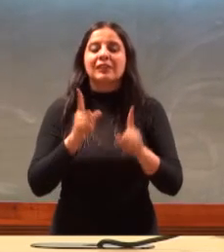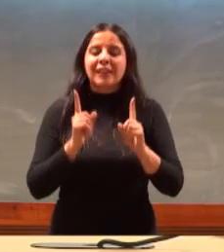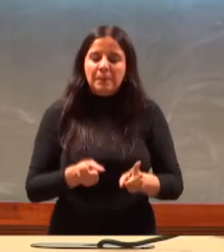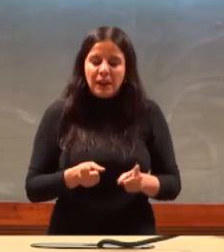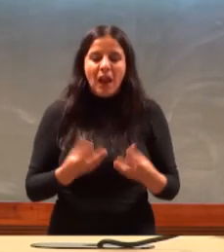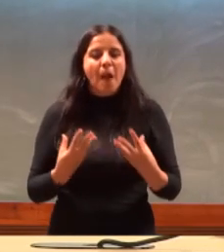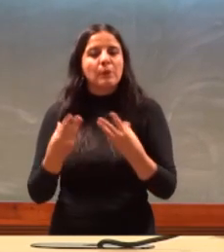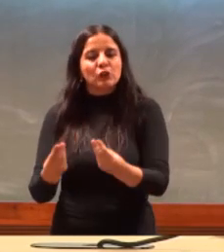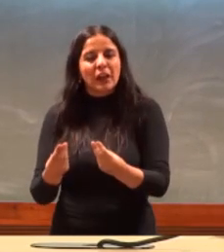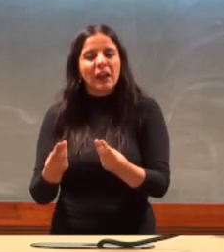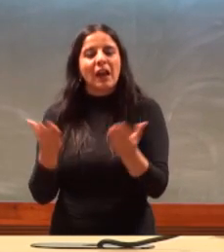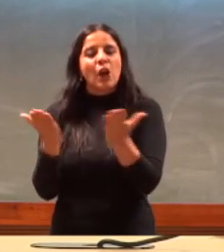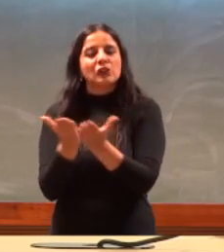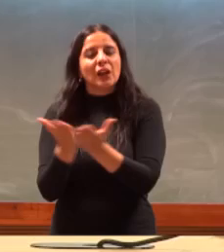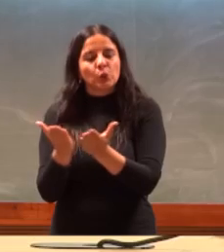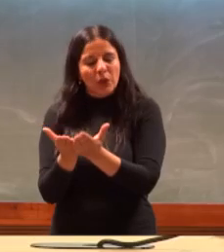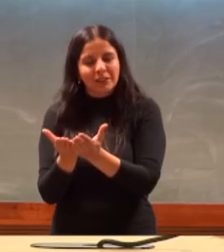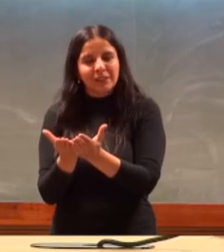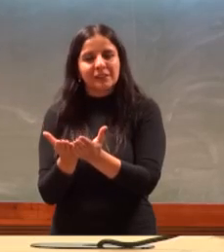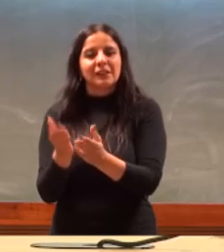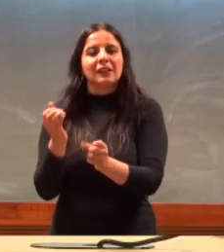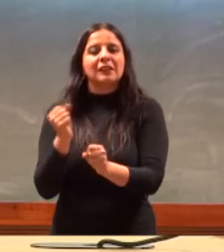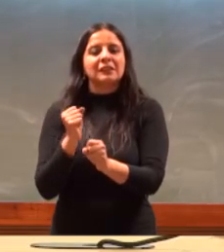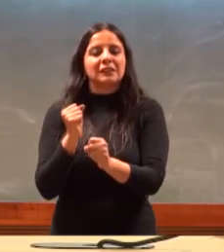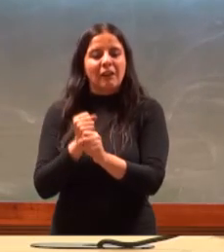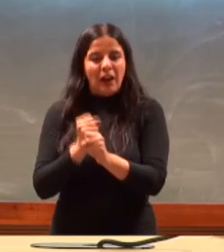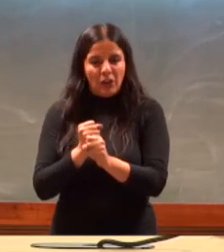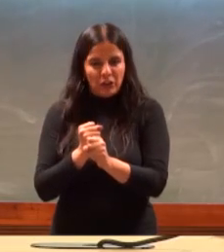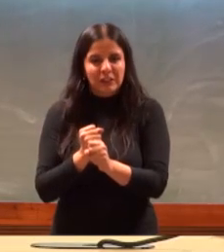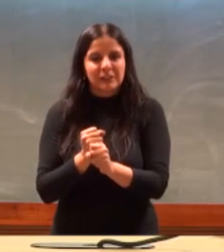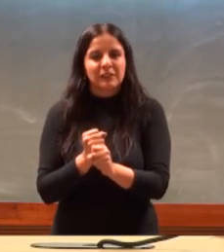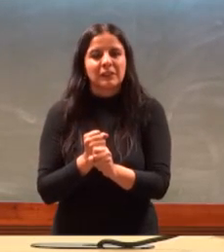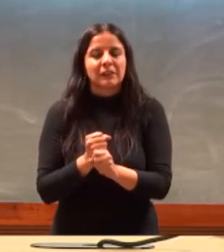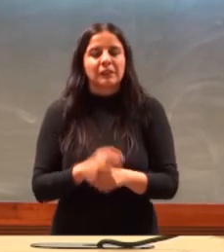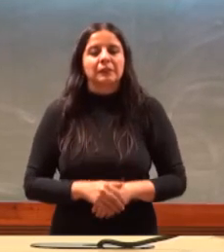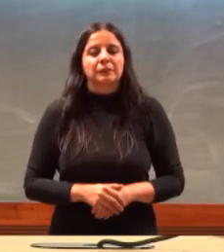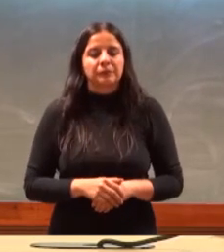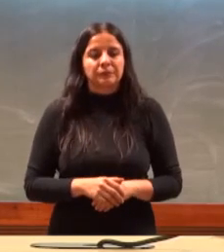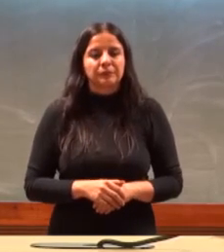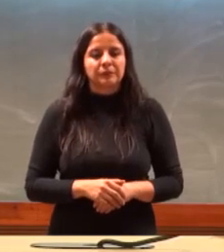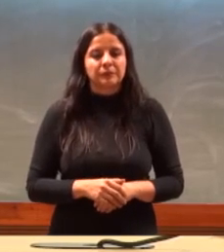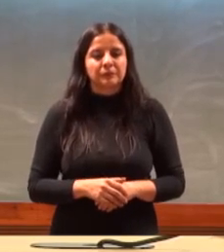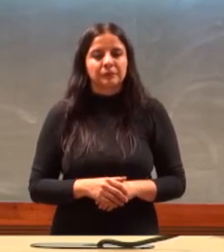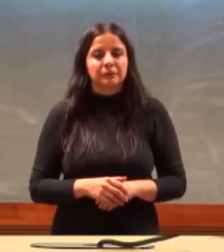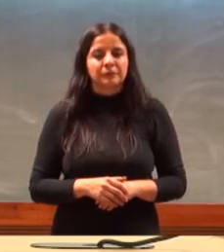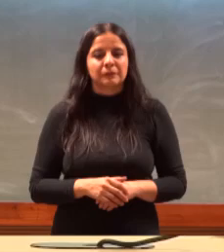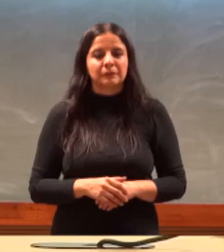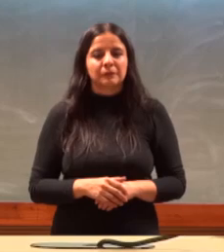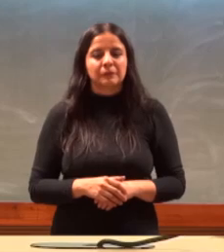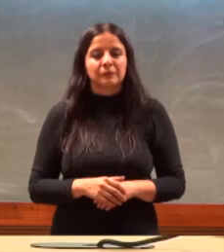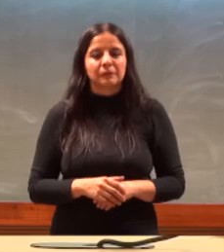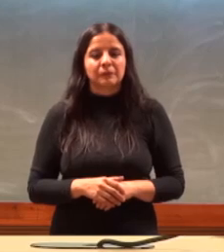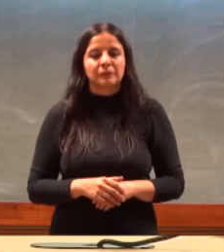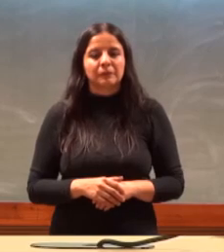queremos apoyar más el uso de dispositivos virtuales y también en temas de digitalización queremos esa que